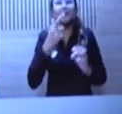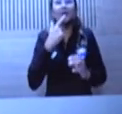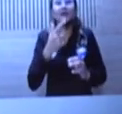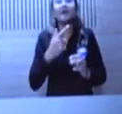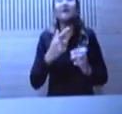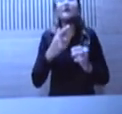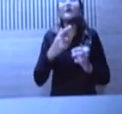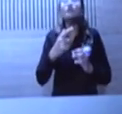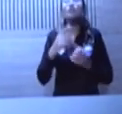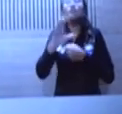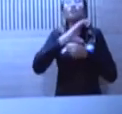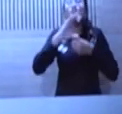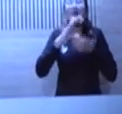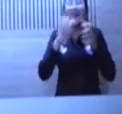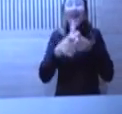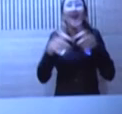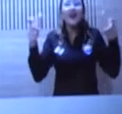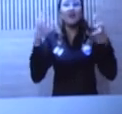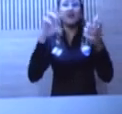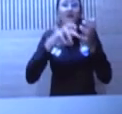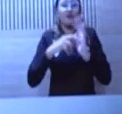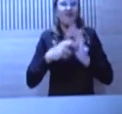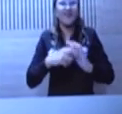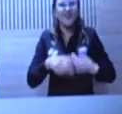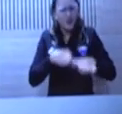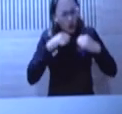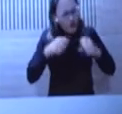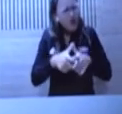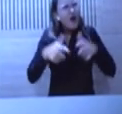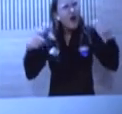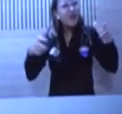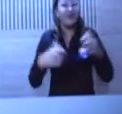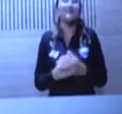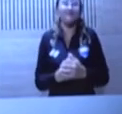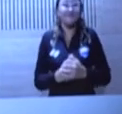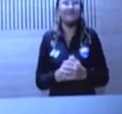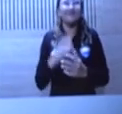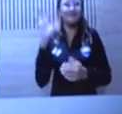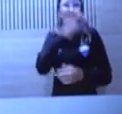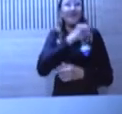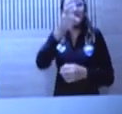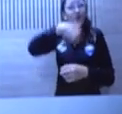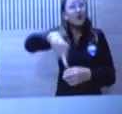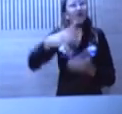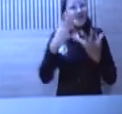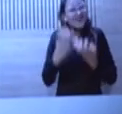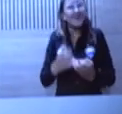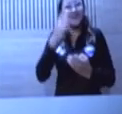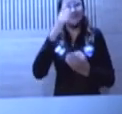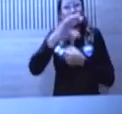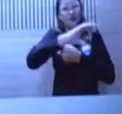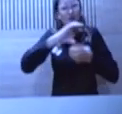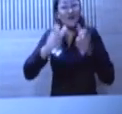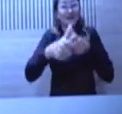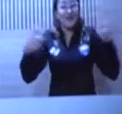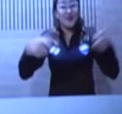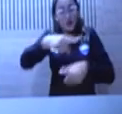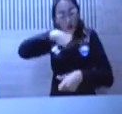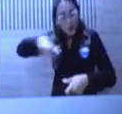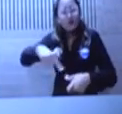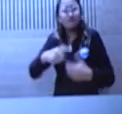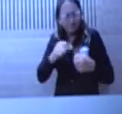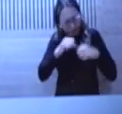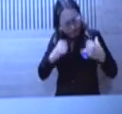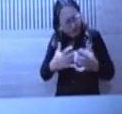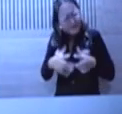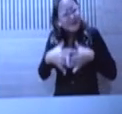tienen grandes almas y aquí hay grandes almas y grandes ganas de hacer esta ciudad grande así que de par almas de la Universidad del Magdalena